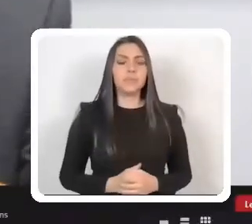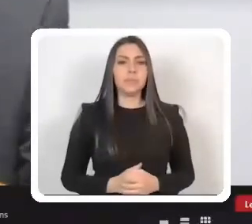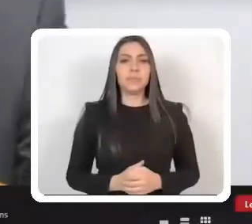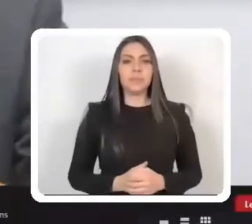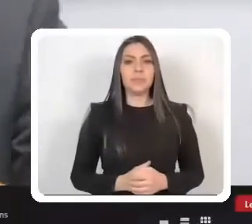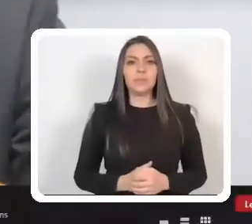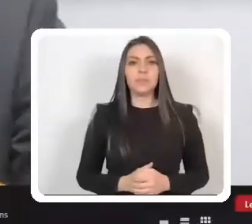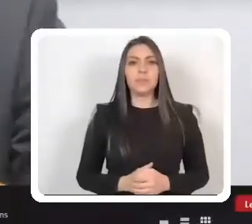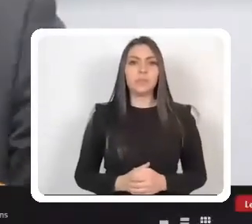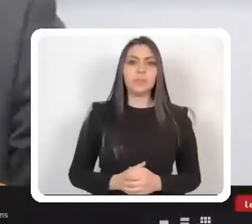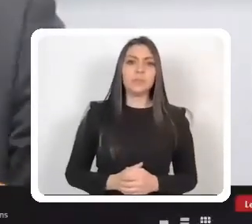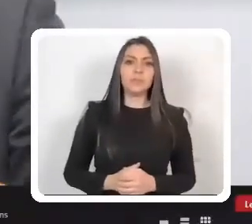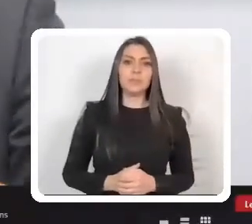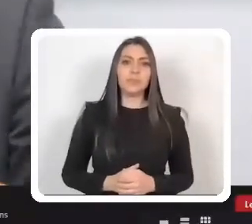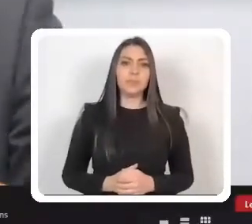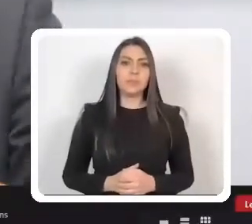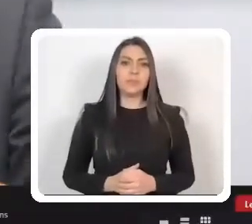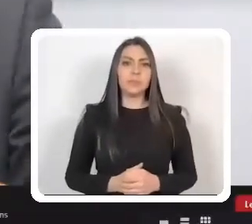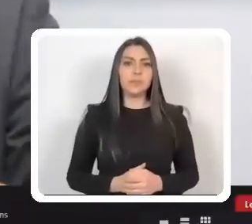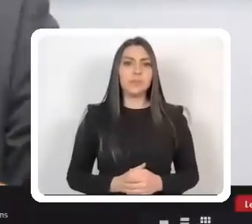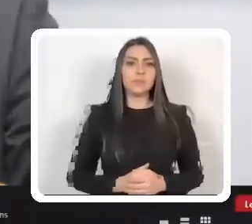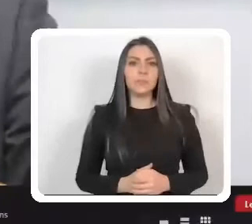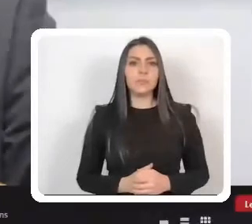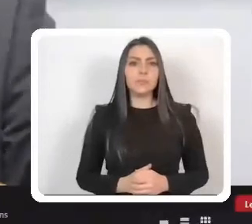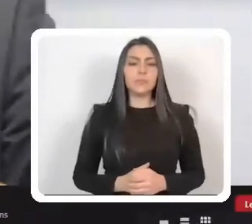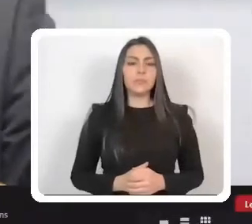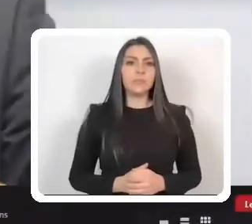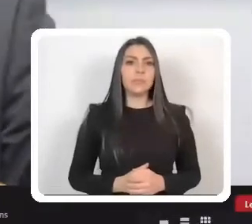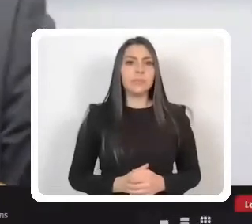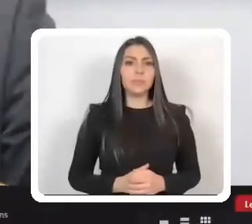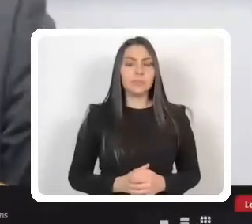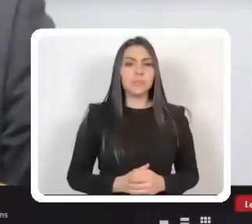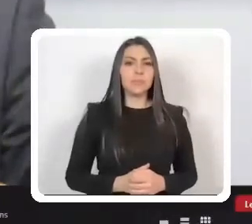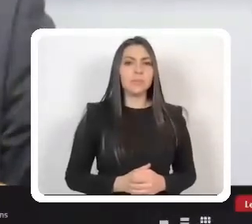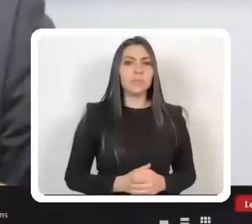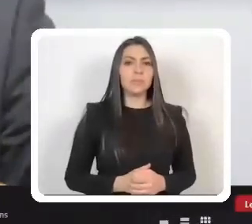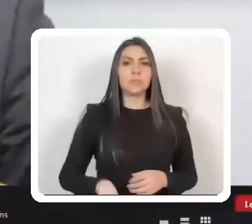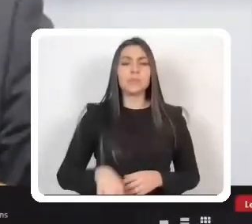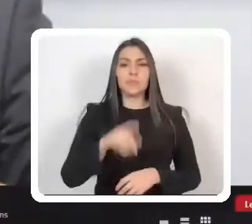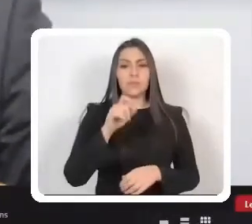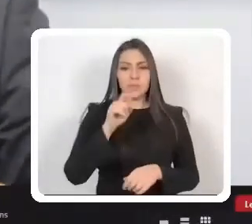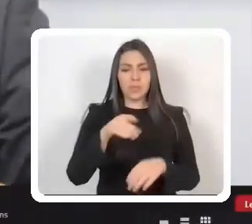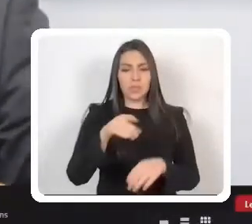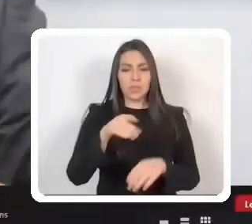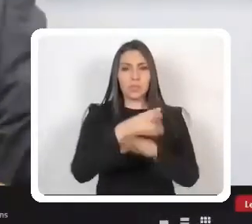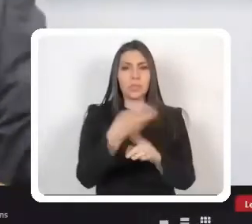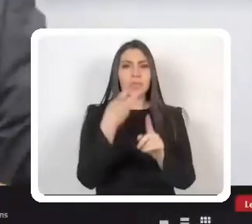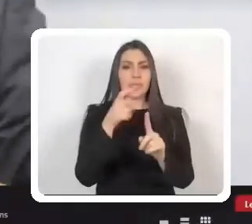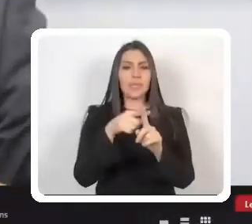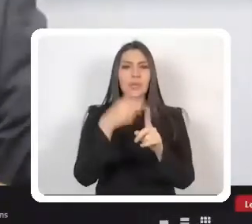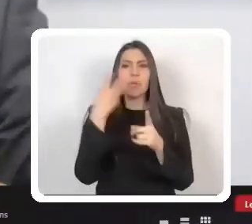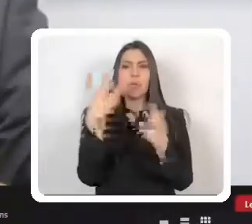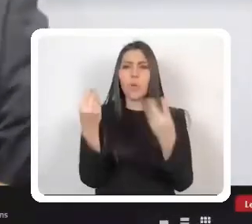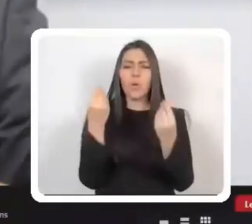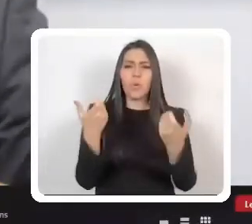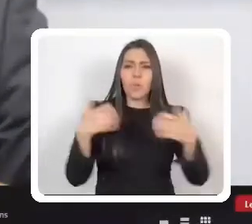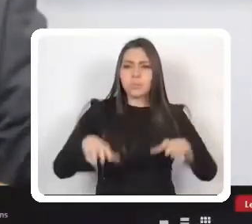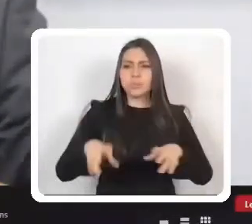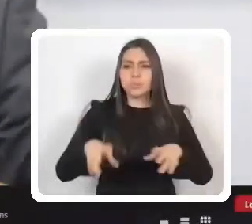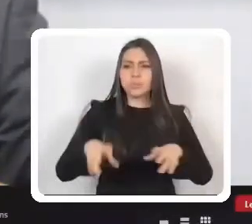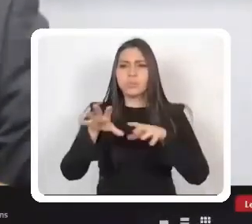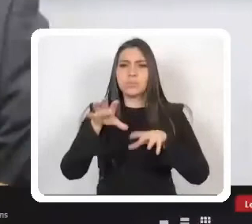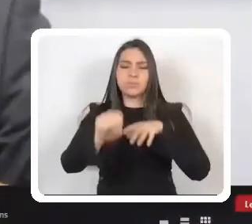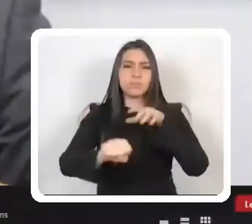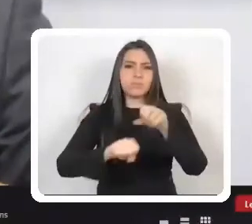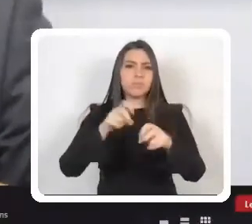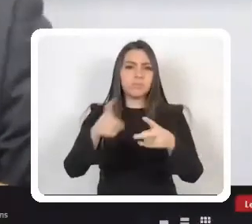que pese a esos torpes medidas gubernamentales y los constantes saqueos, la industria